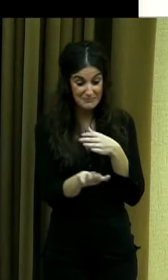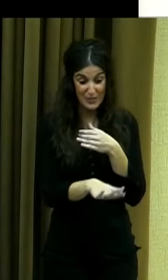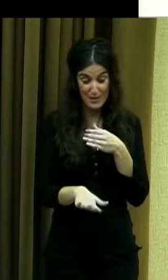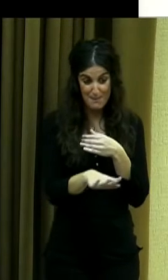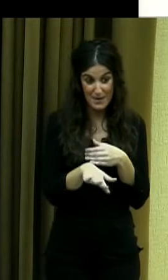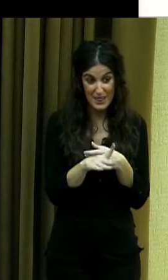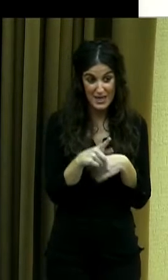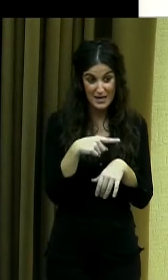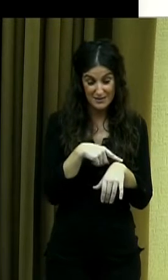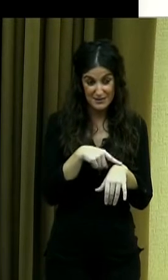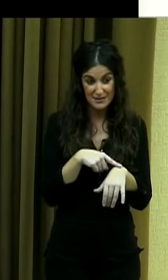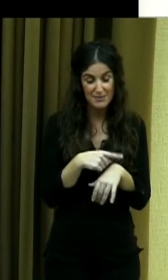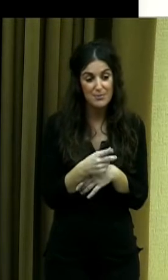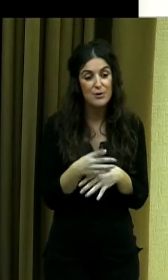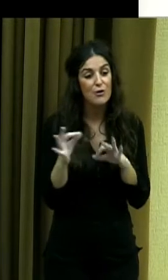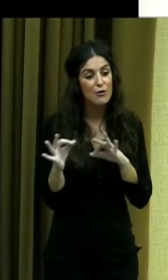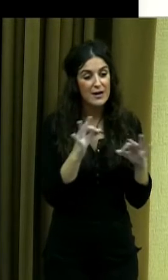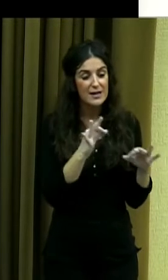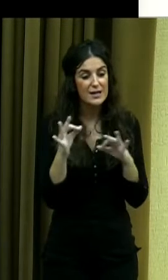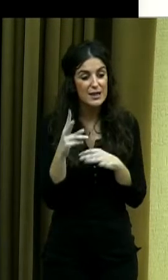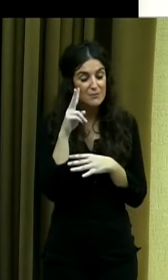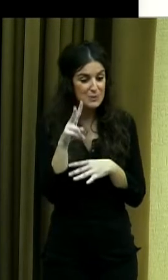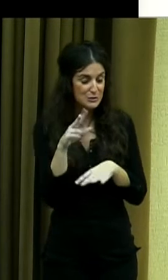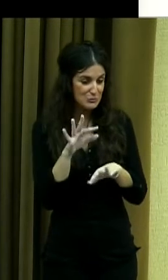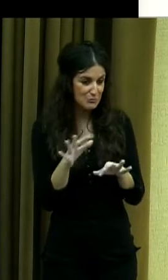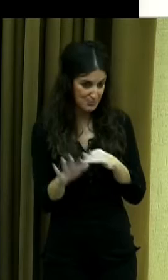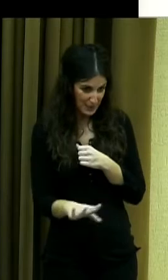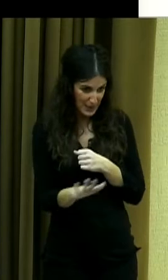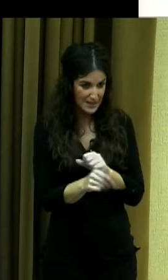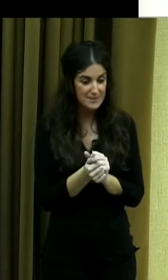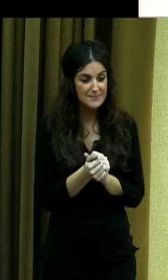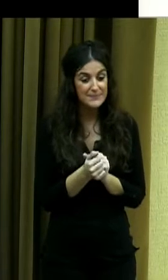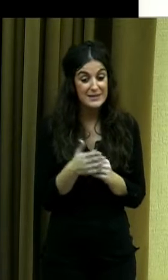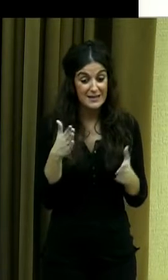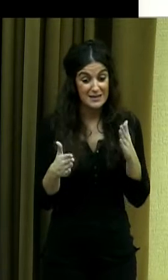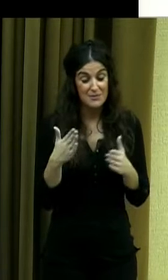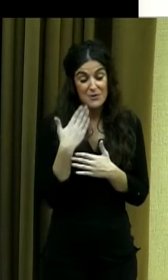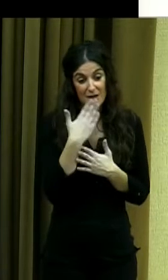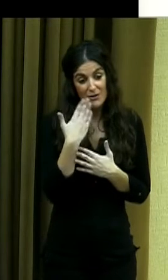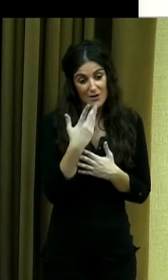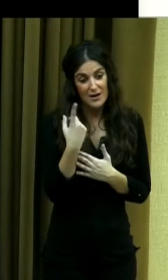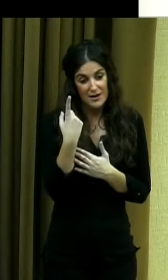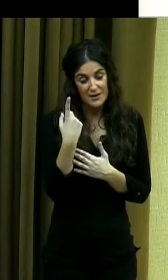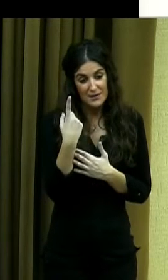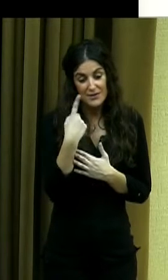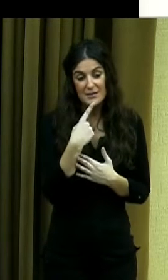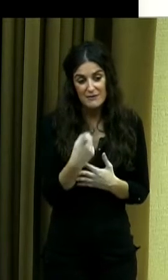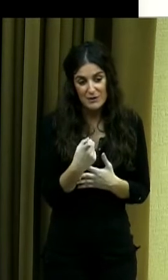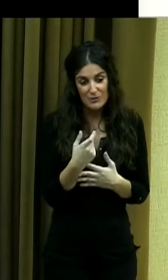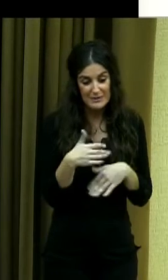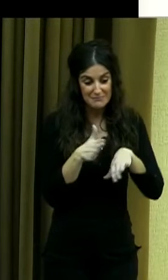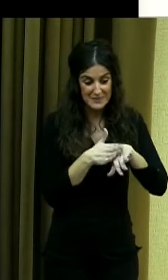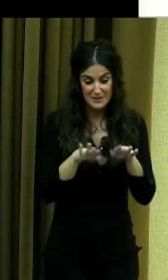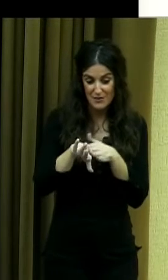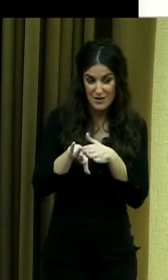en las habilidades de integración y organización visoespacial. Durante el periodo escolar suelen tener dificultad para diferenciar lo que es derecha de